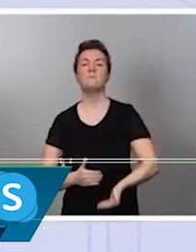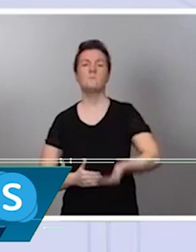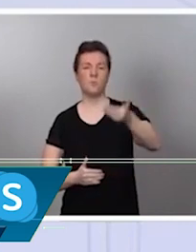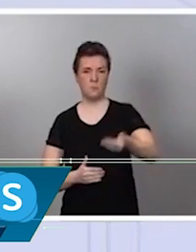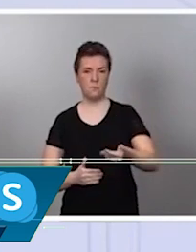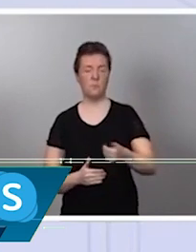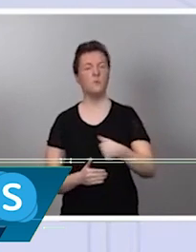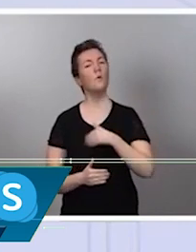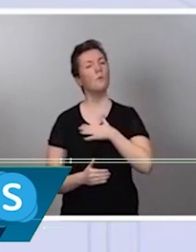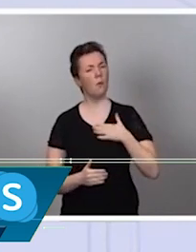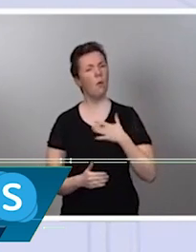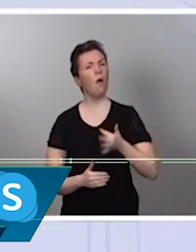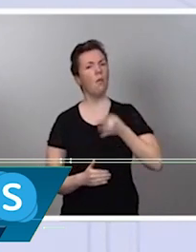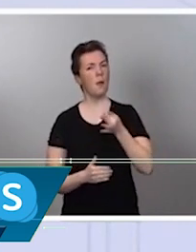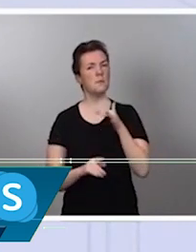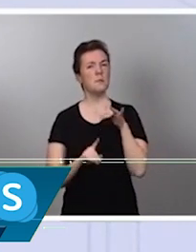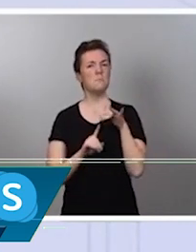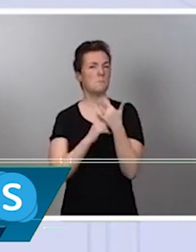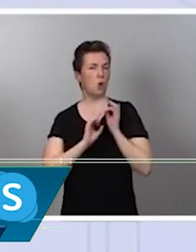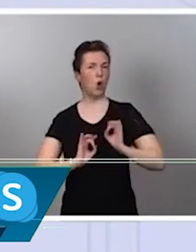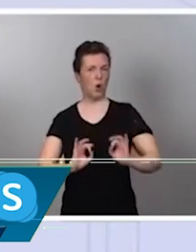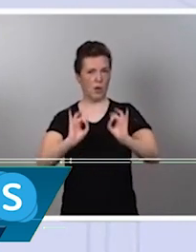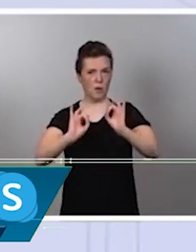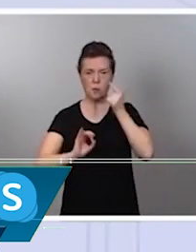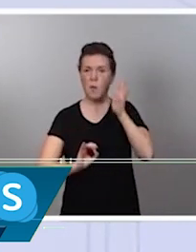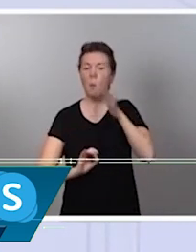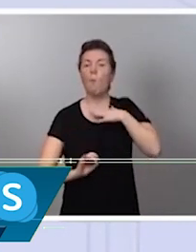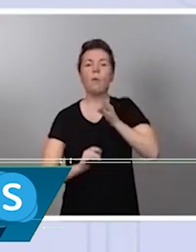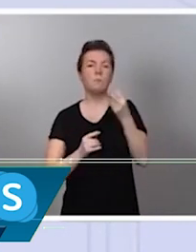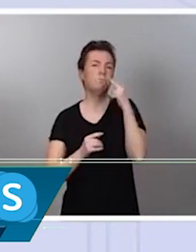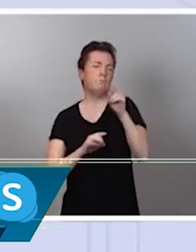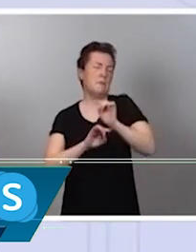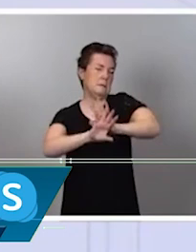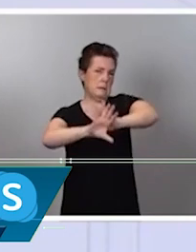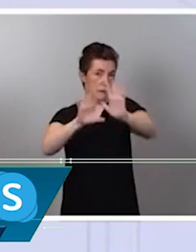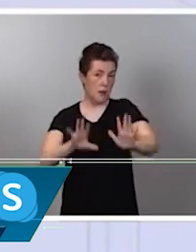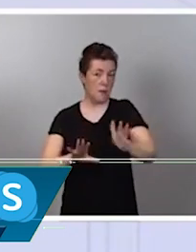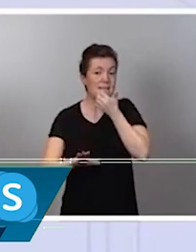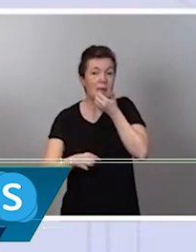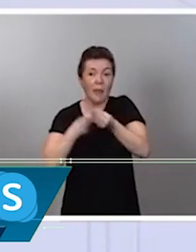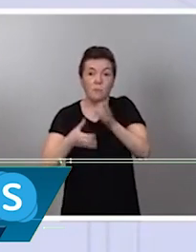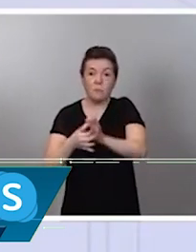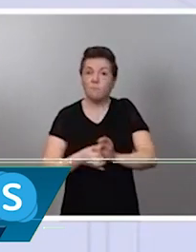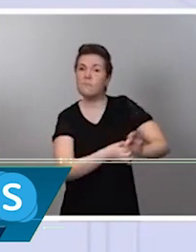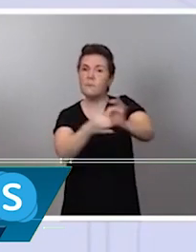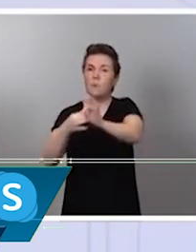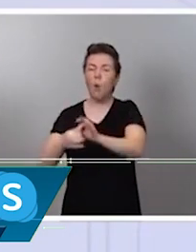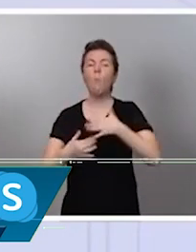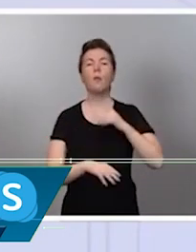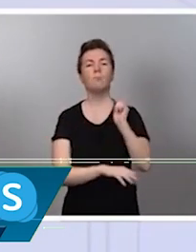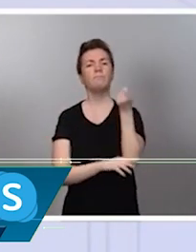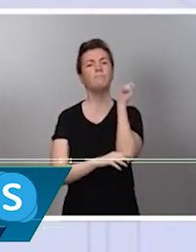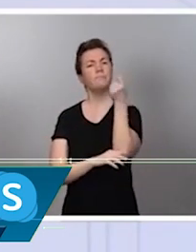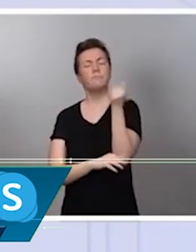España es el último país en cuanto al ritmo de salida de la crisis con respecto a nuestros socios. El primero es